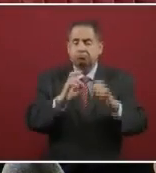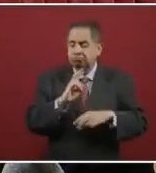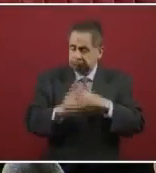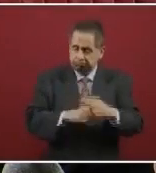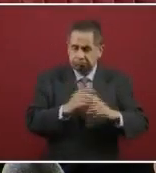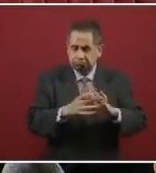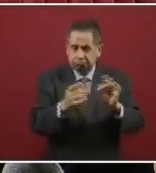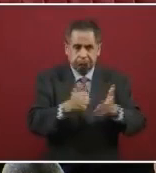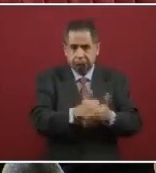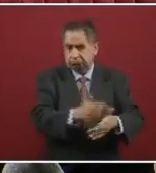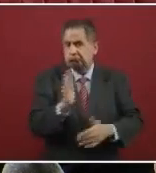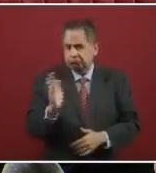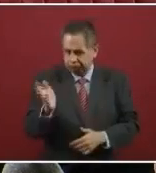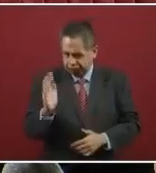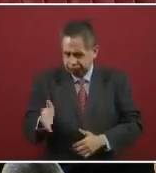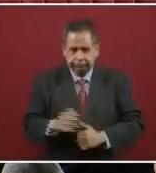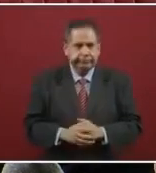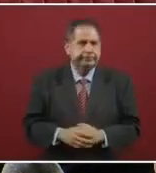Asimismo, se